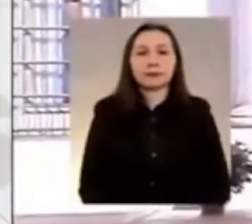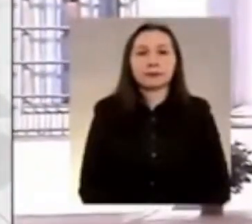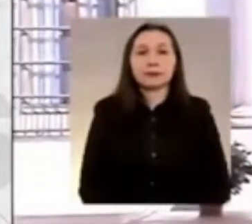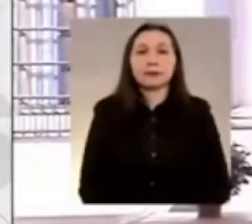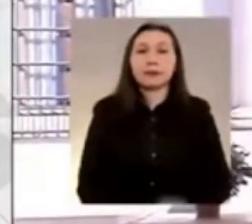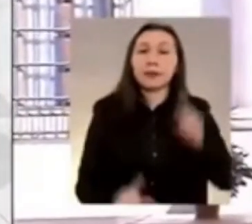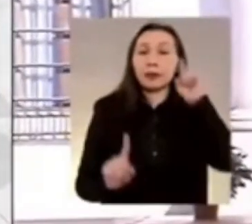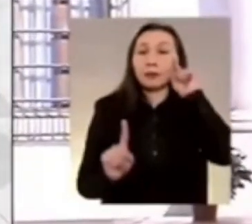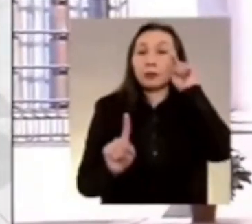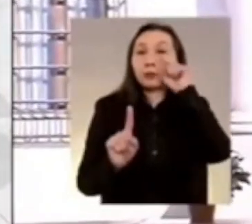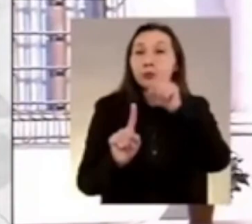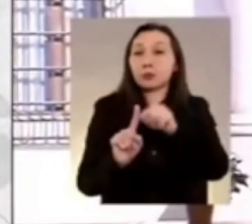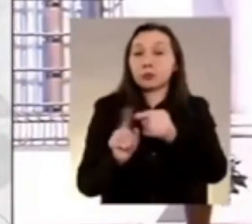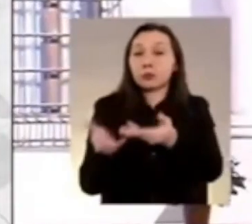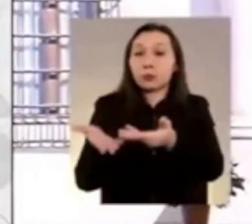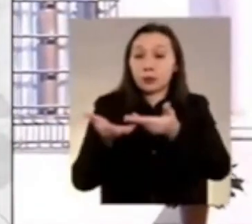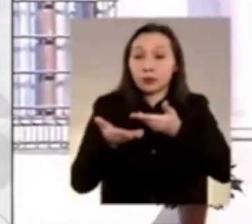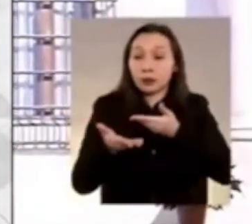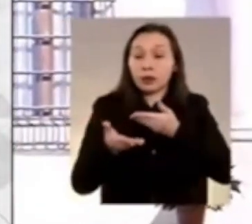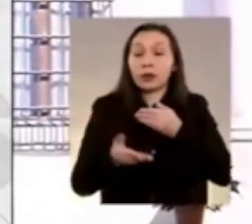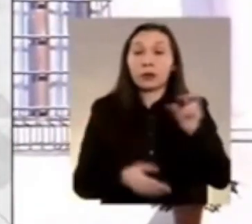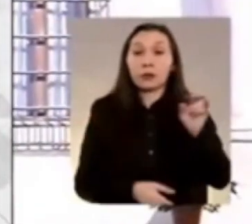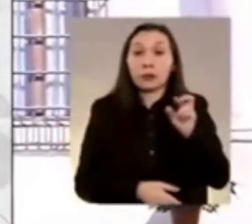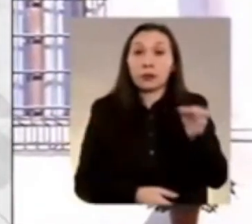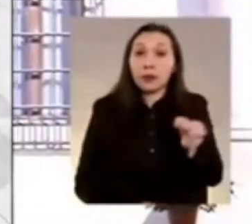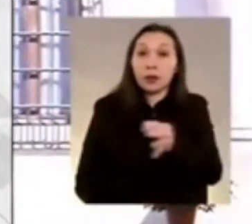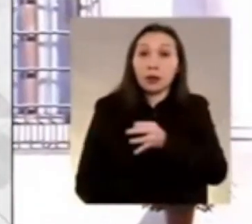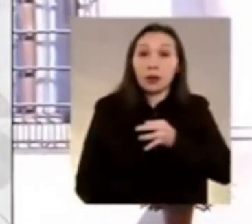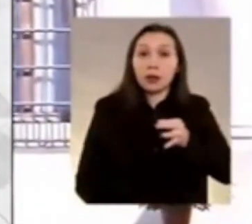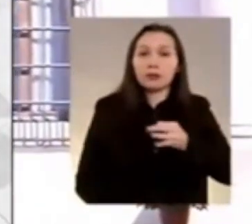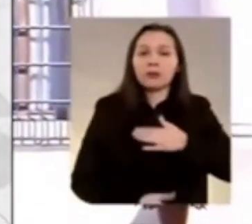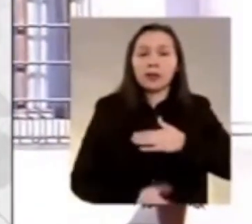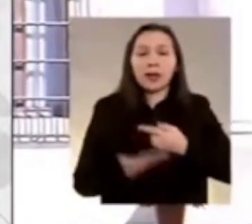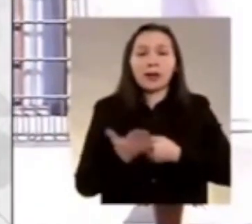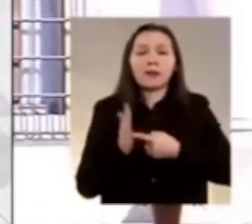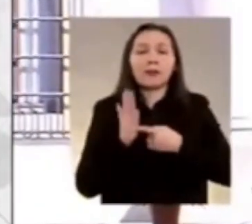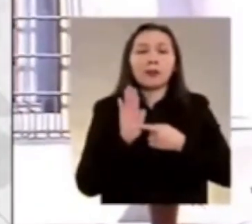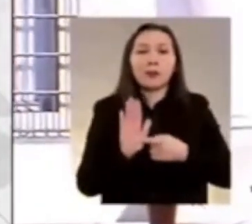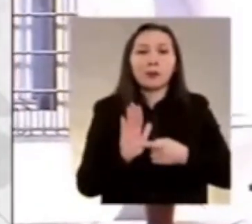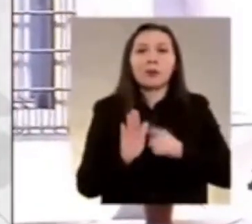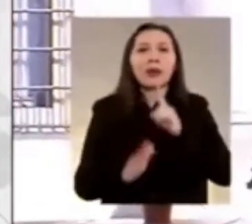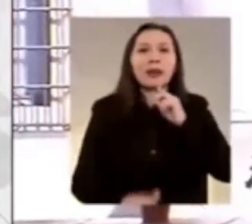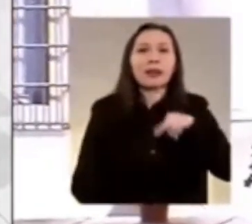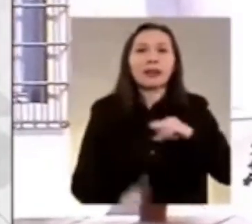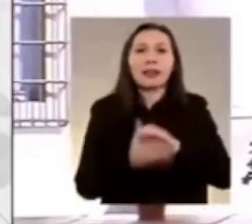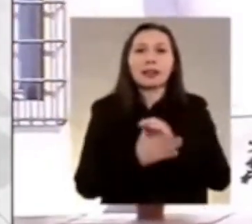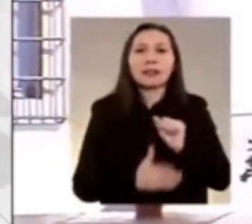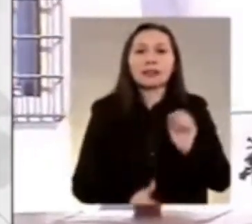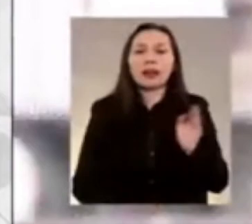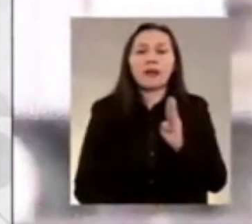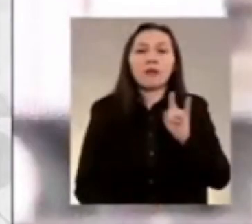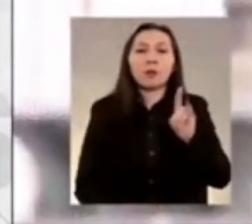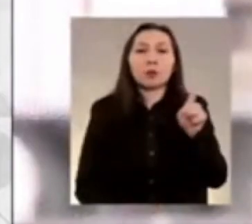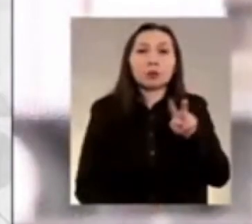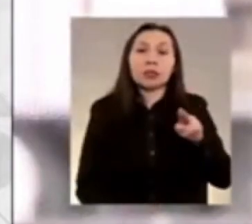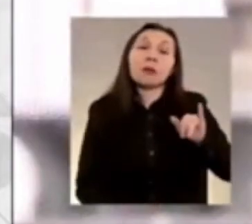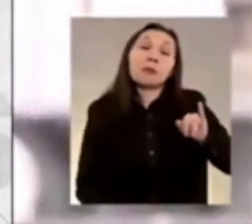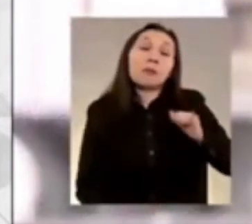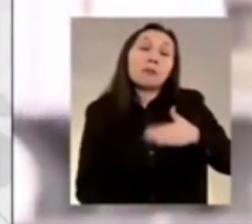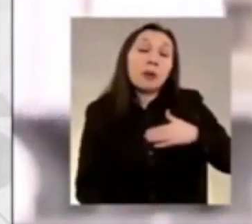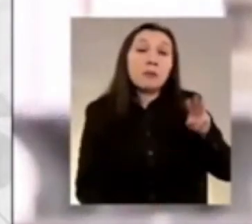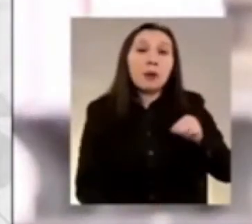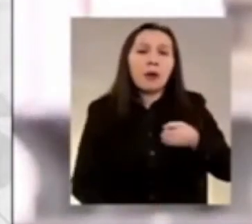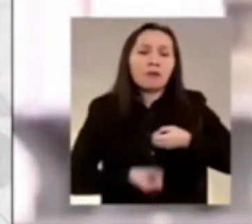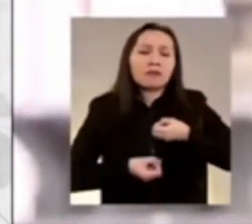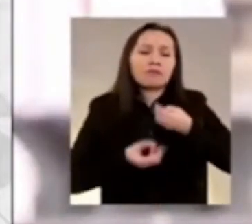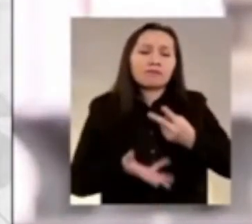La misión que nos dejara mi padre en La Moneda, quisiera personificarla en Tencha Busi, mi madre. Fue una vocación